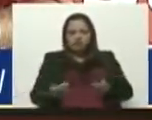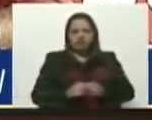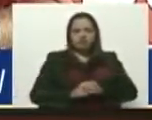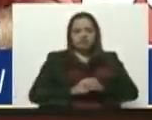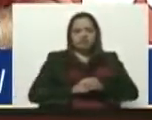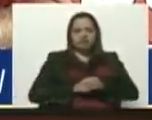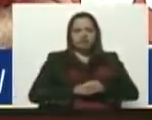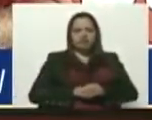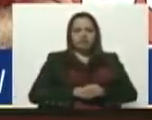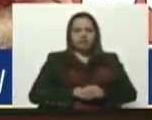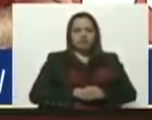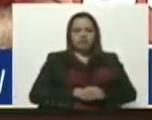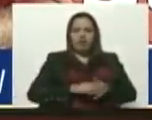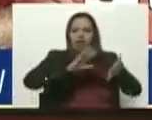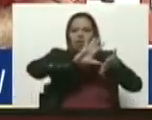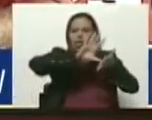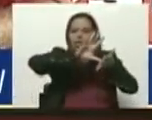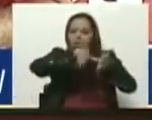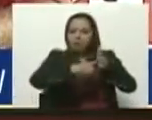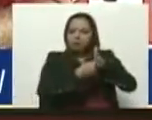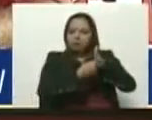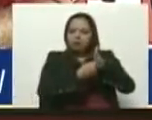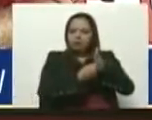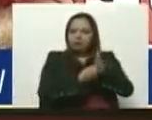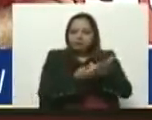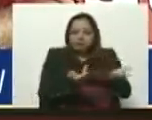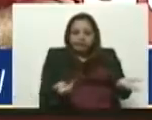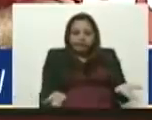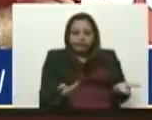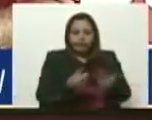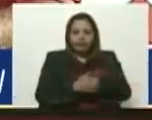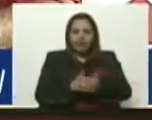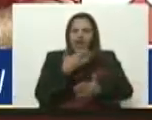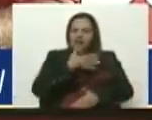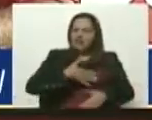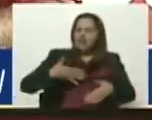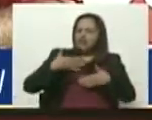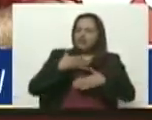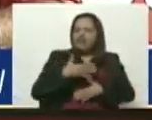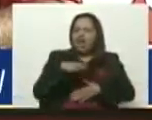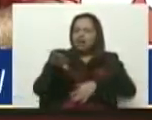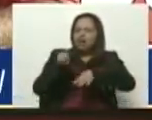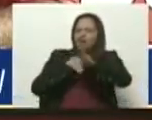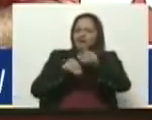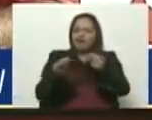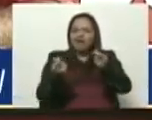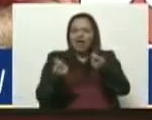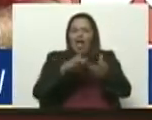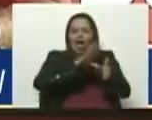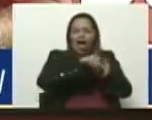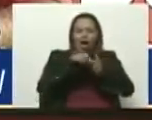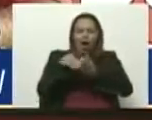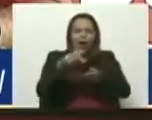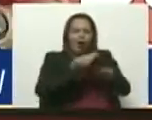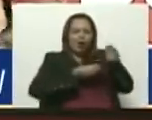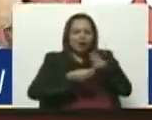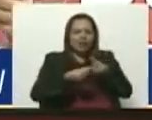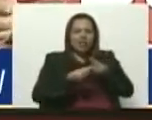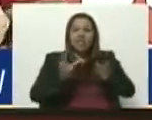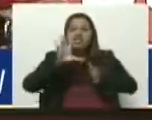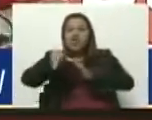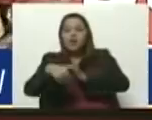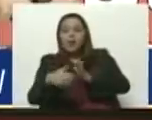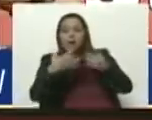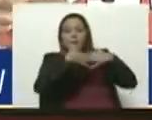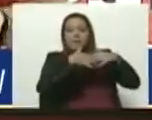desaparecida en acción disfrutándolo entre ellos se robaron monómeros se